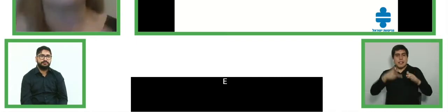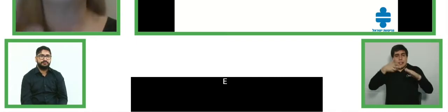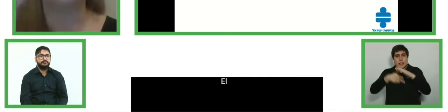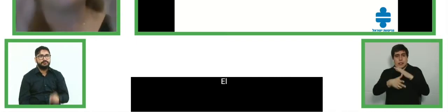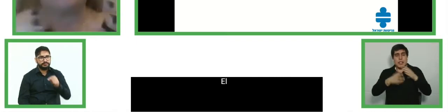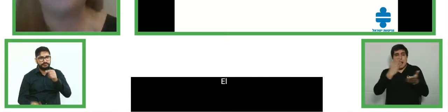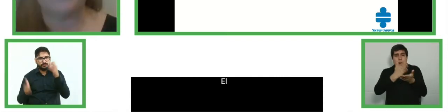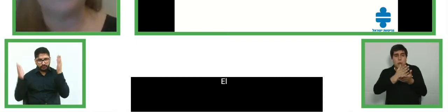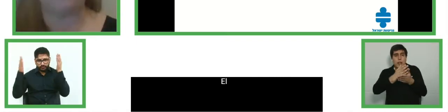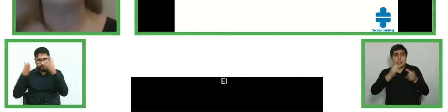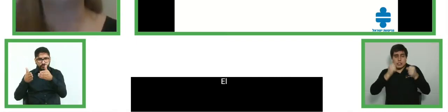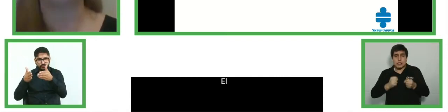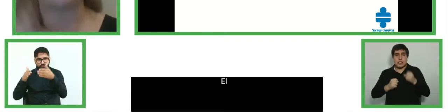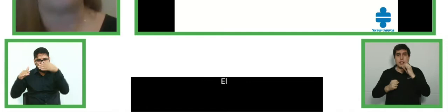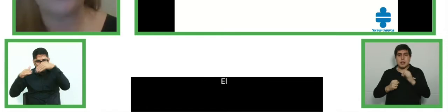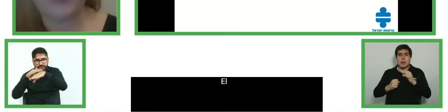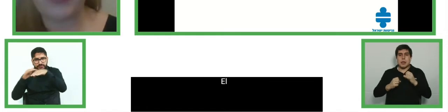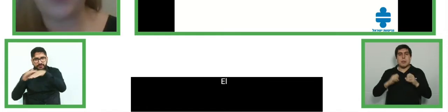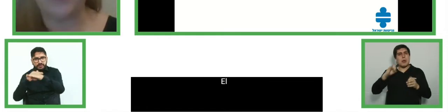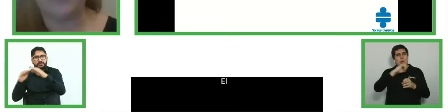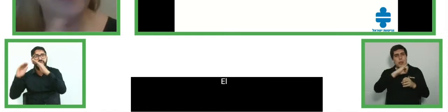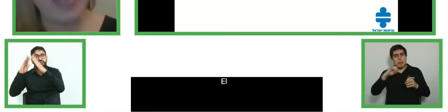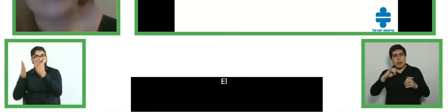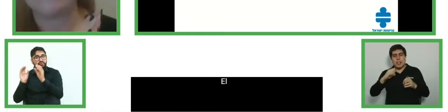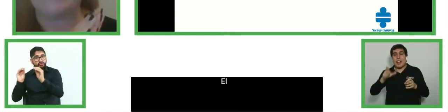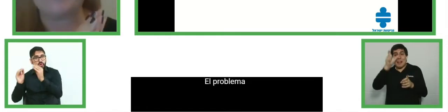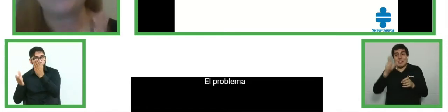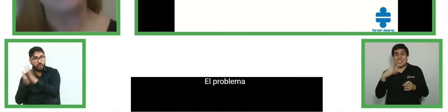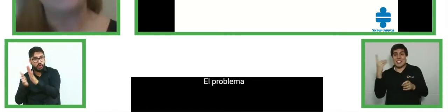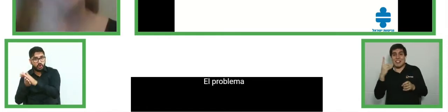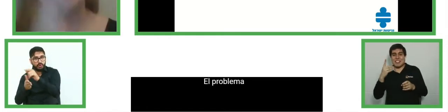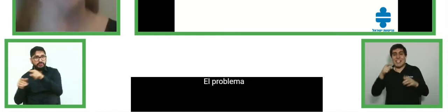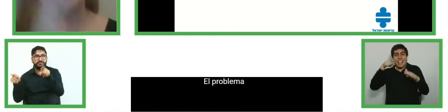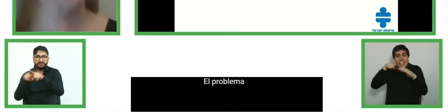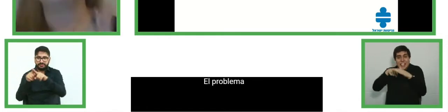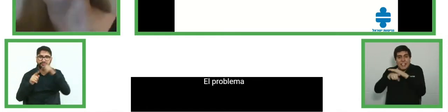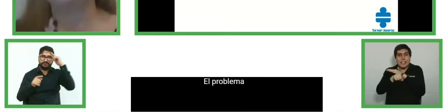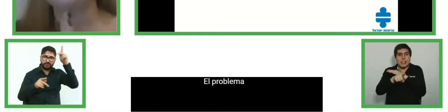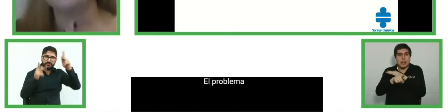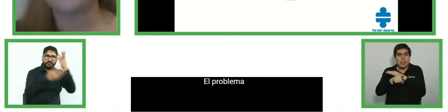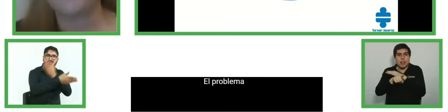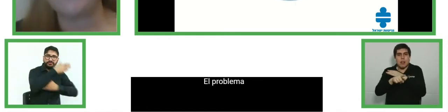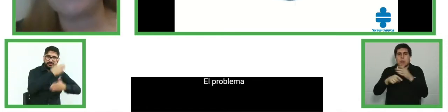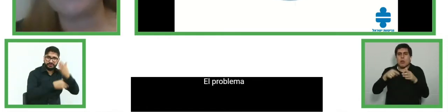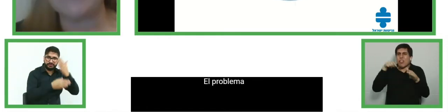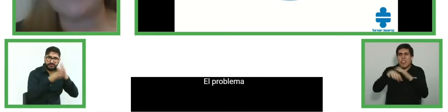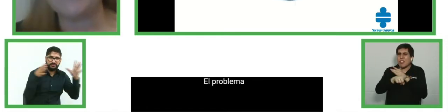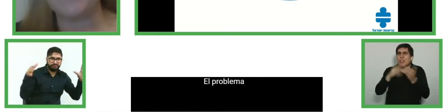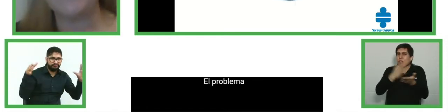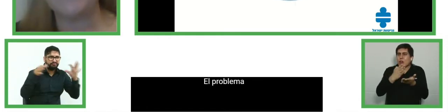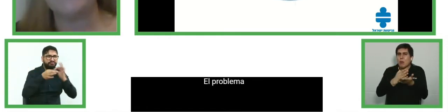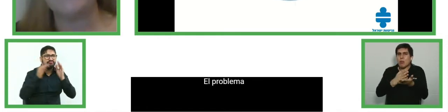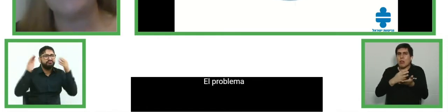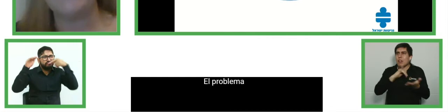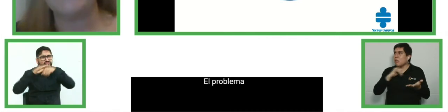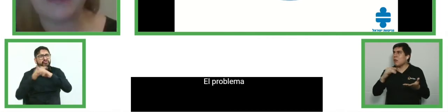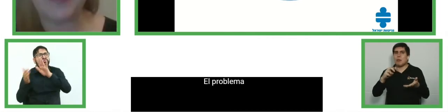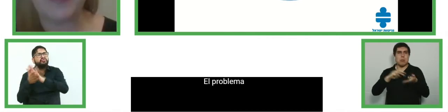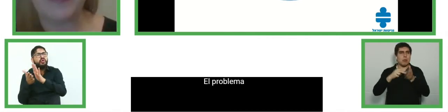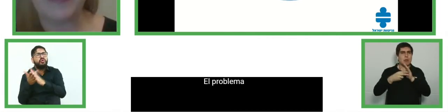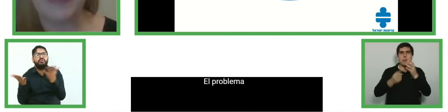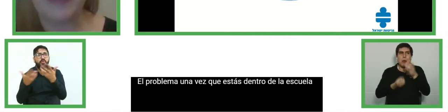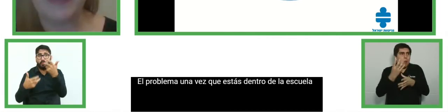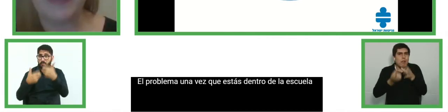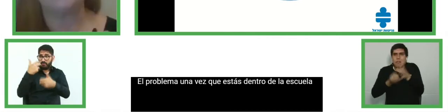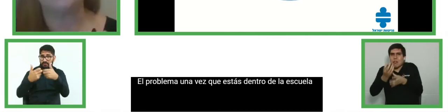no trata con lo que pasa una vez que estás dentro de la escuela. La próxima, por favor. Después, además de la